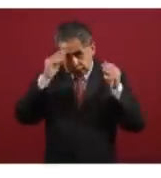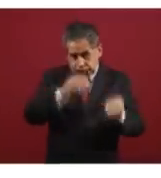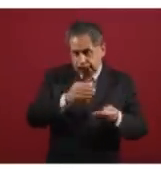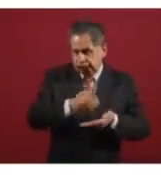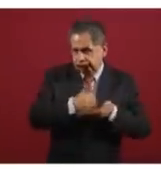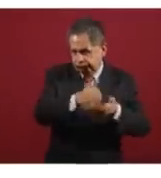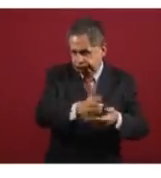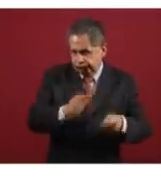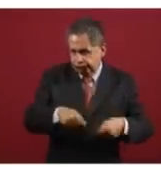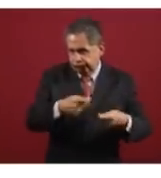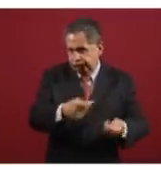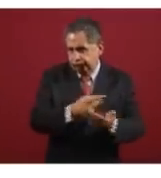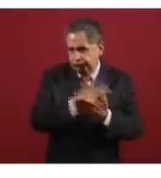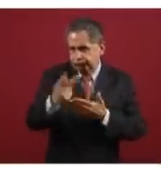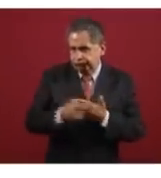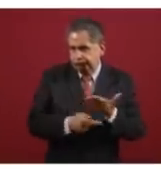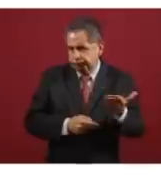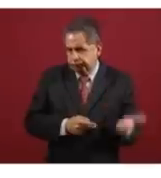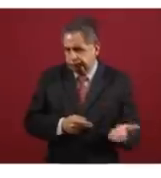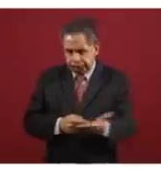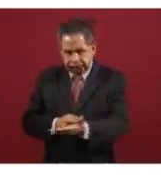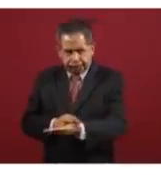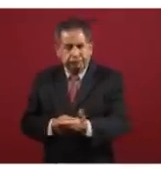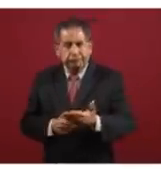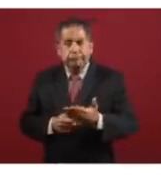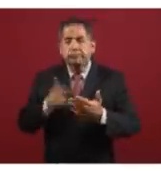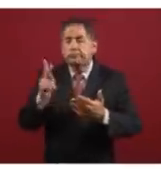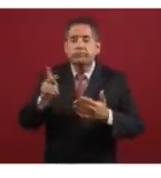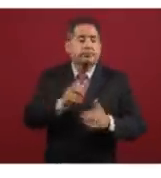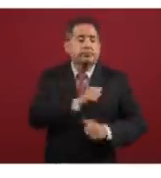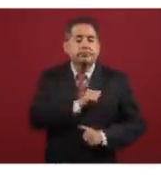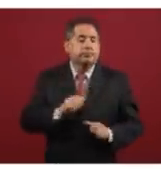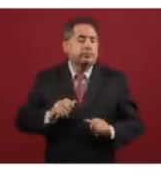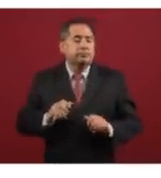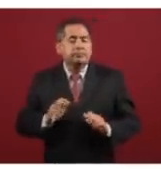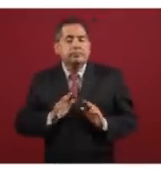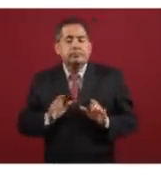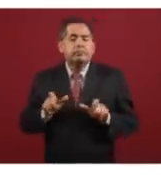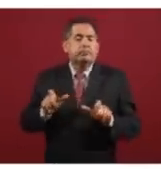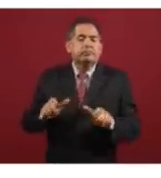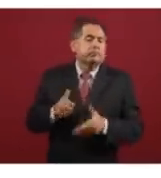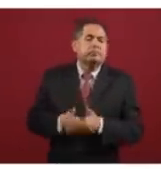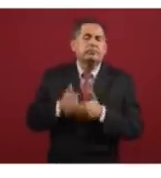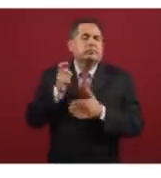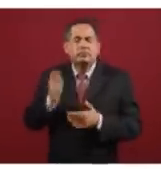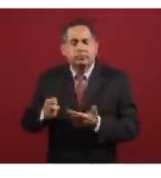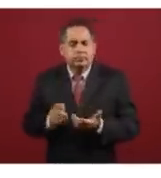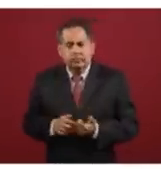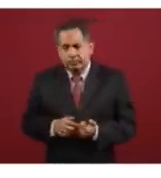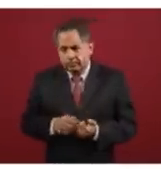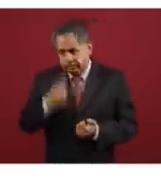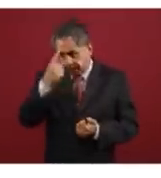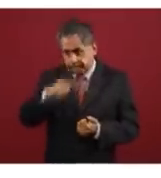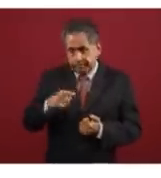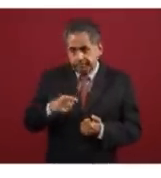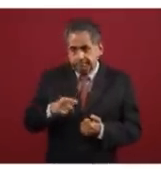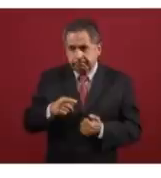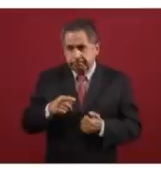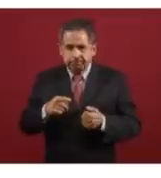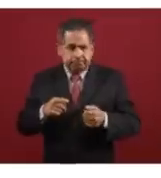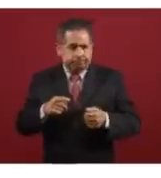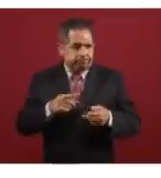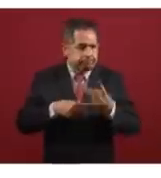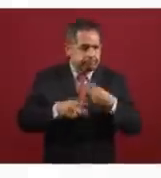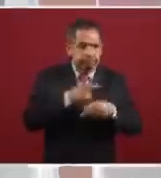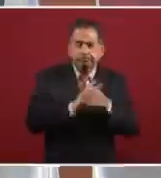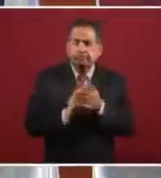de pequeña propiedad, la parte de Fuerzas Armadas está colaborando en precisamente generar la planta que